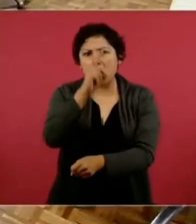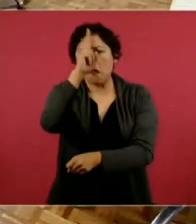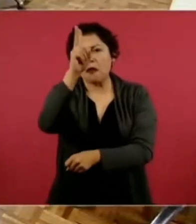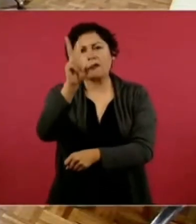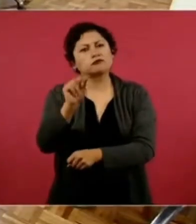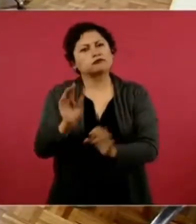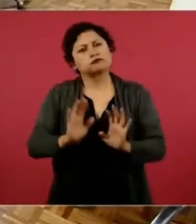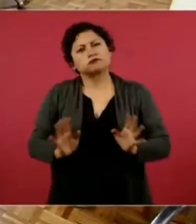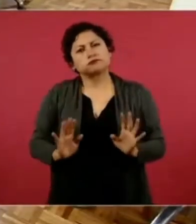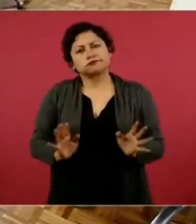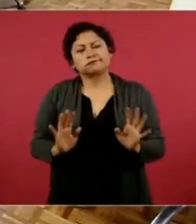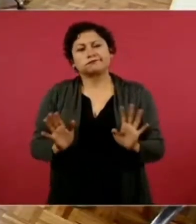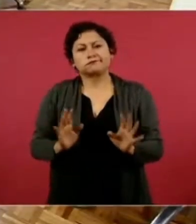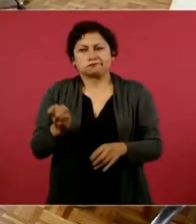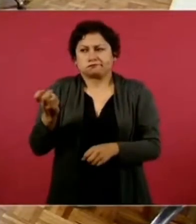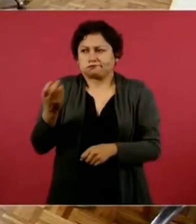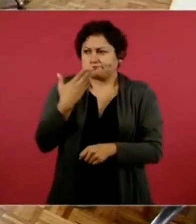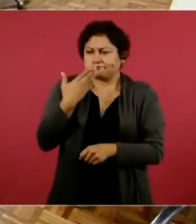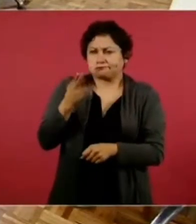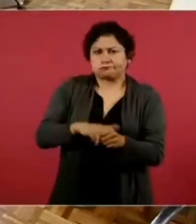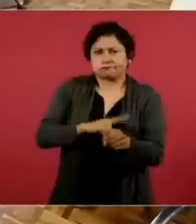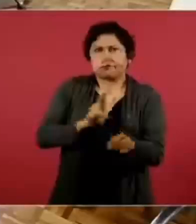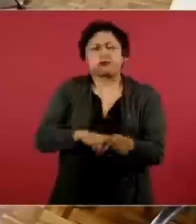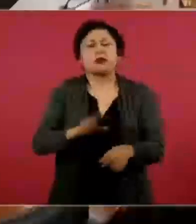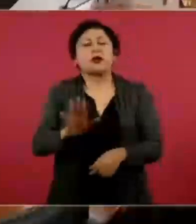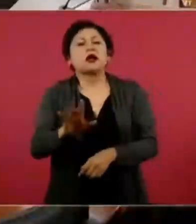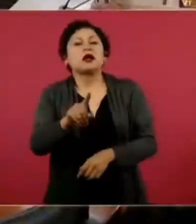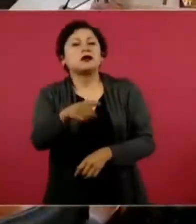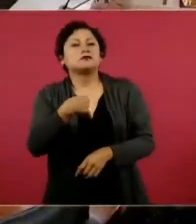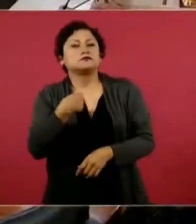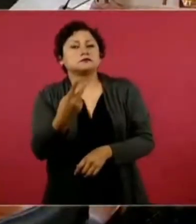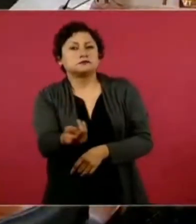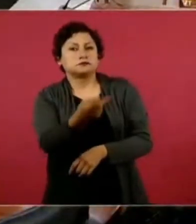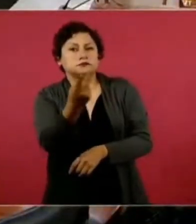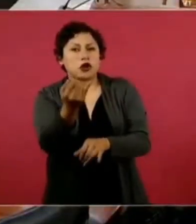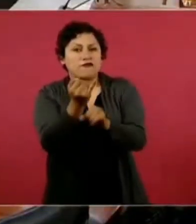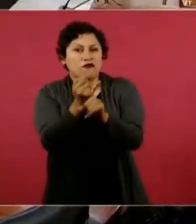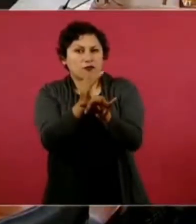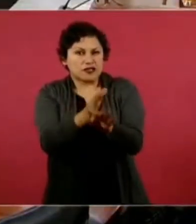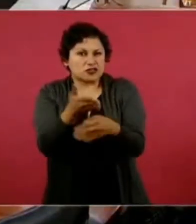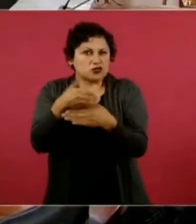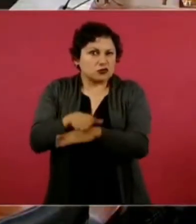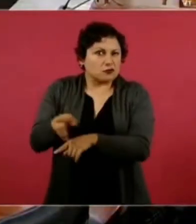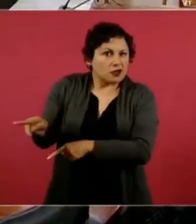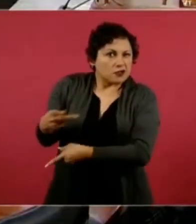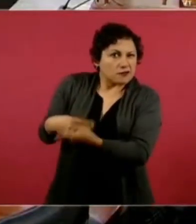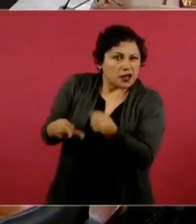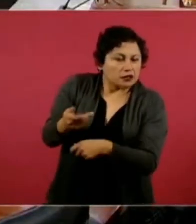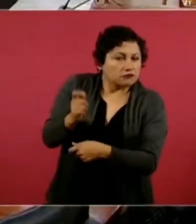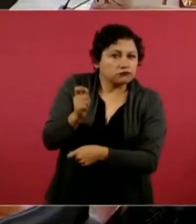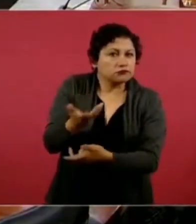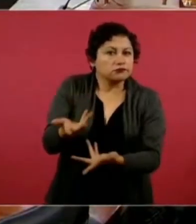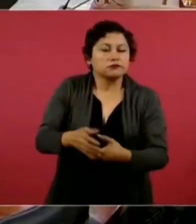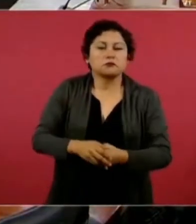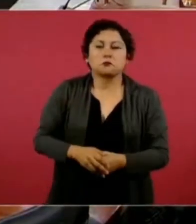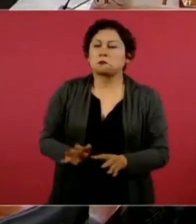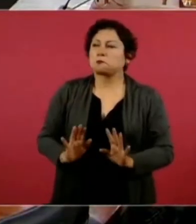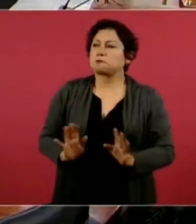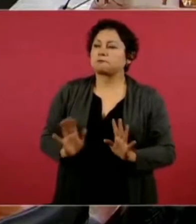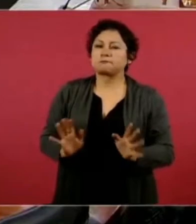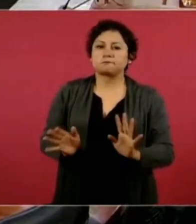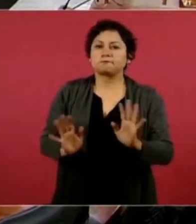normal Entonces no hay información sobre alguna desplazamiento no no no el país